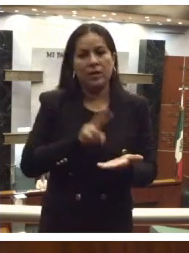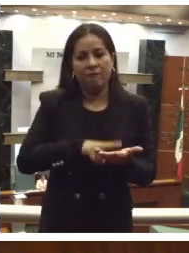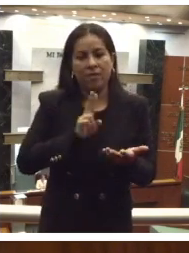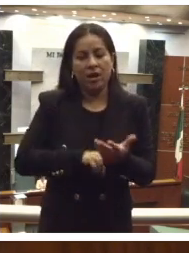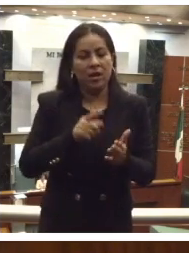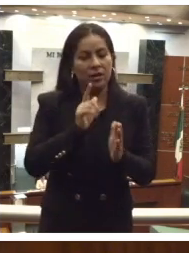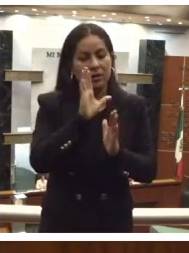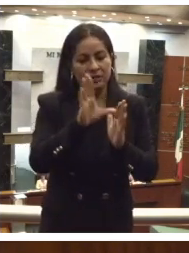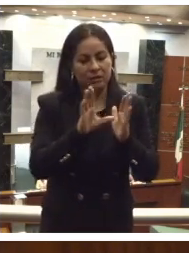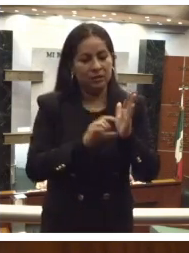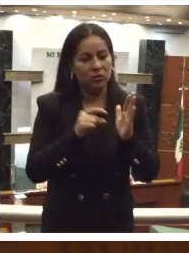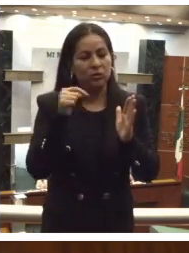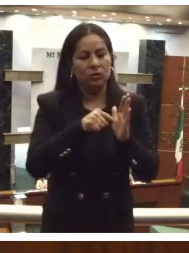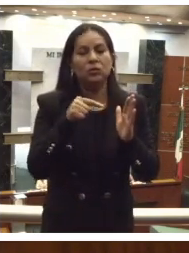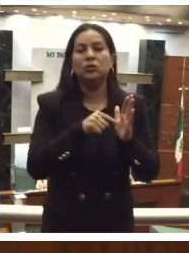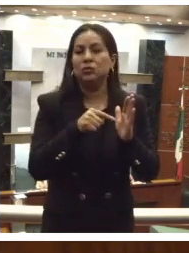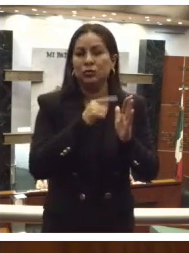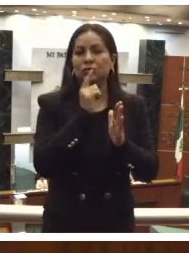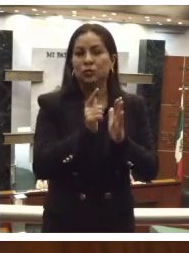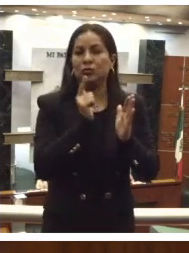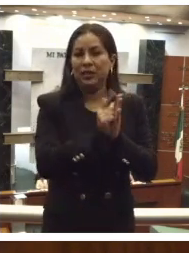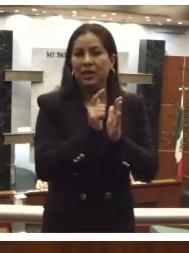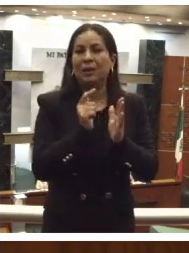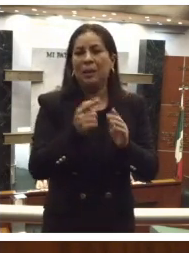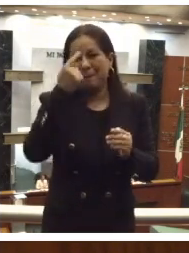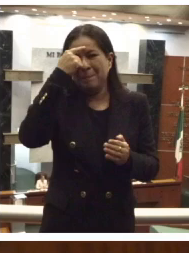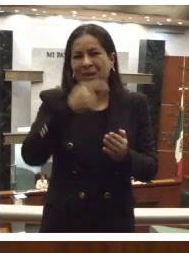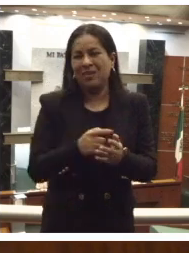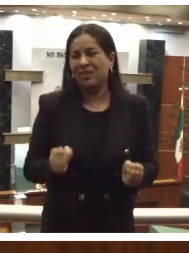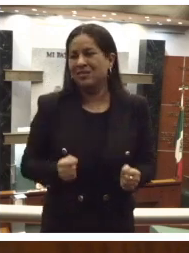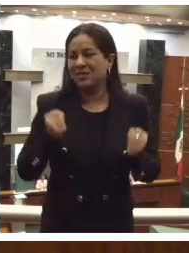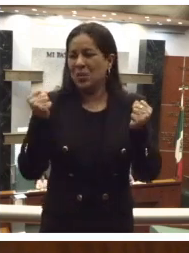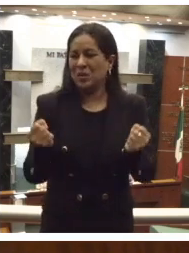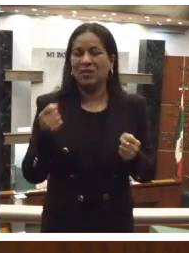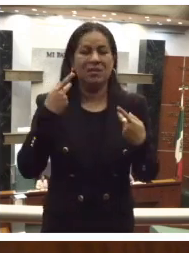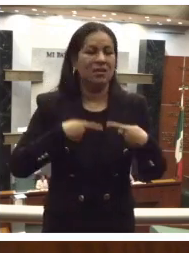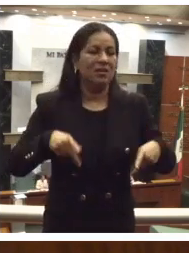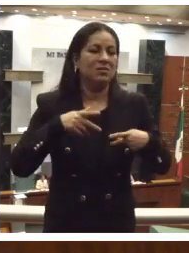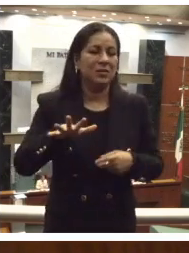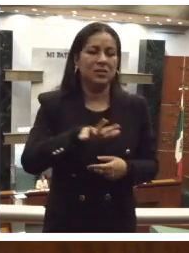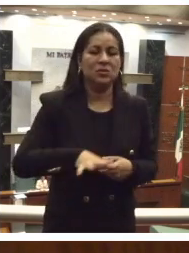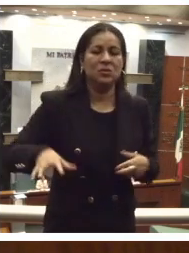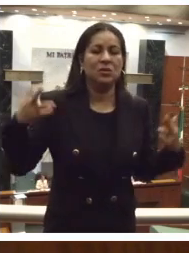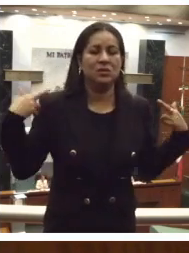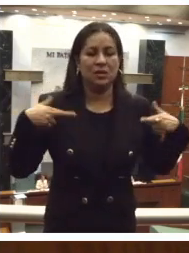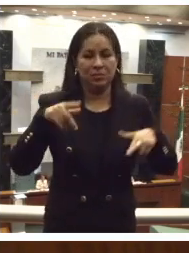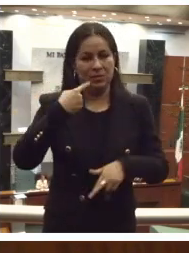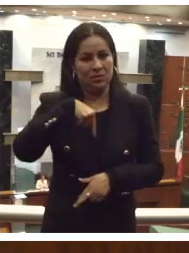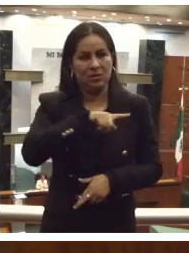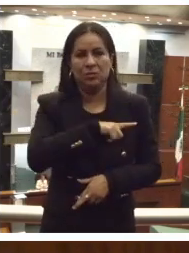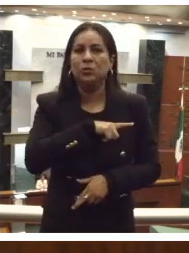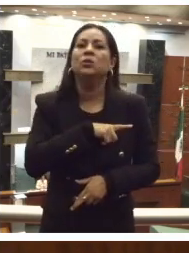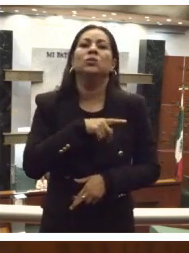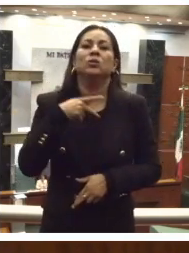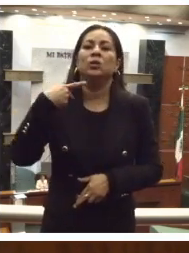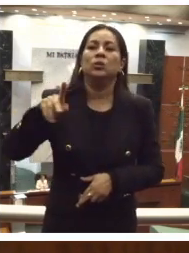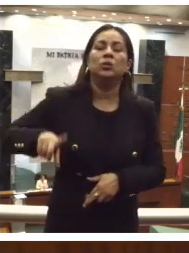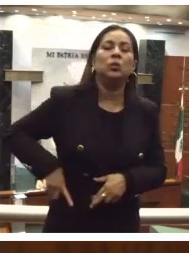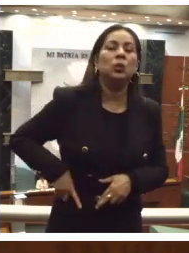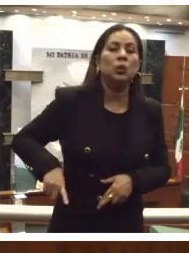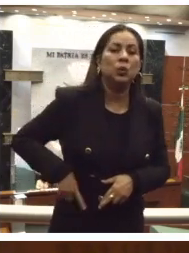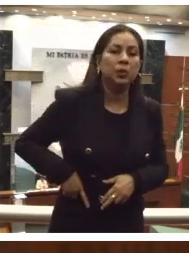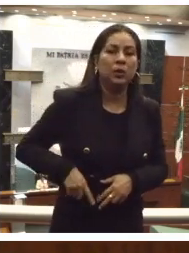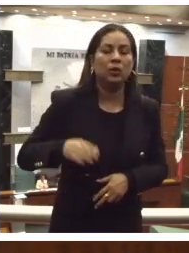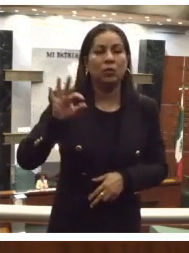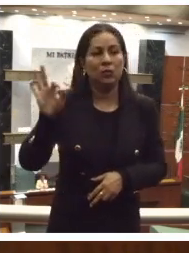esta reforma a nuestra Carta Magna para dar certeza a la ciudadanía que representamos, que de su gobierno a